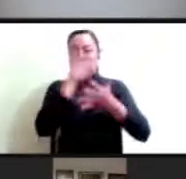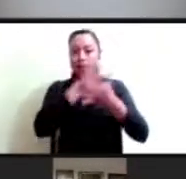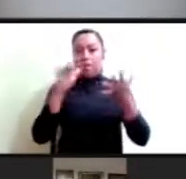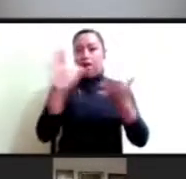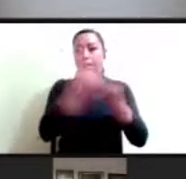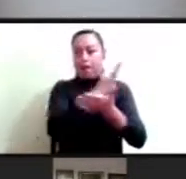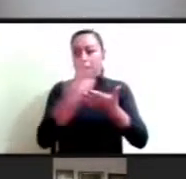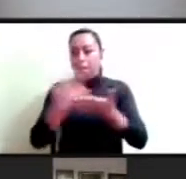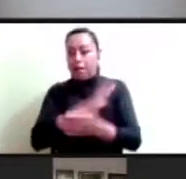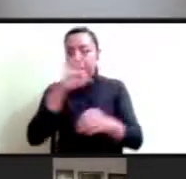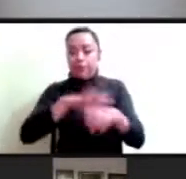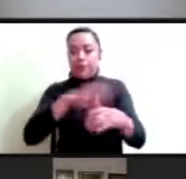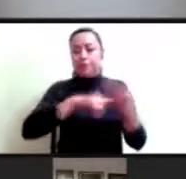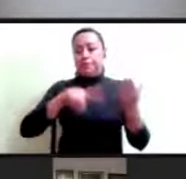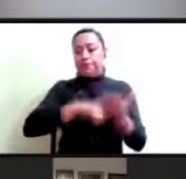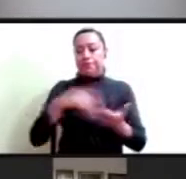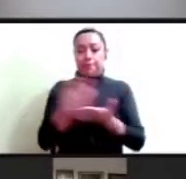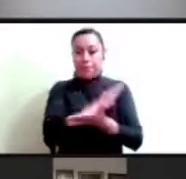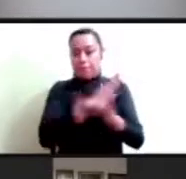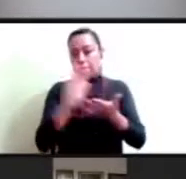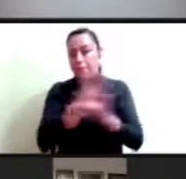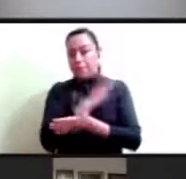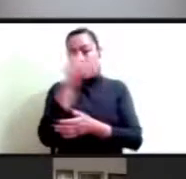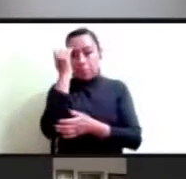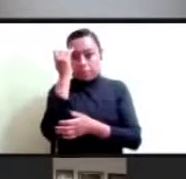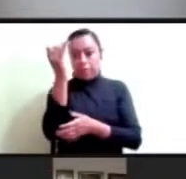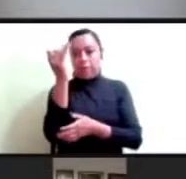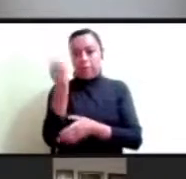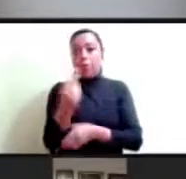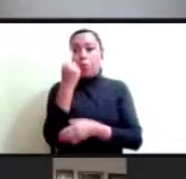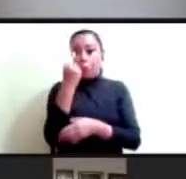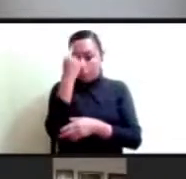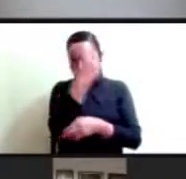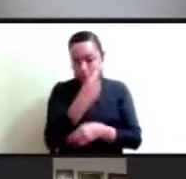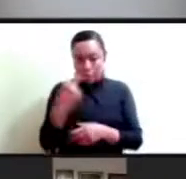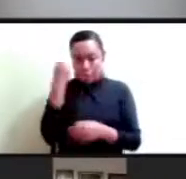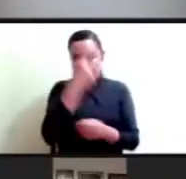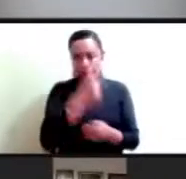por separados nos llevó casi 1 hora.